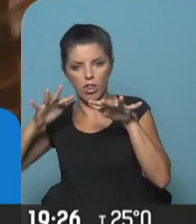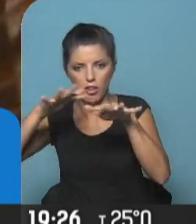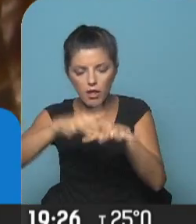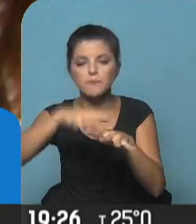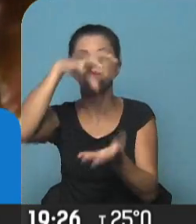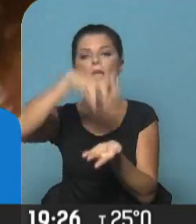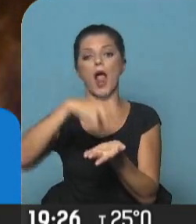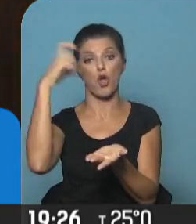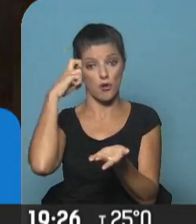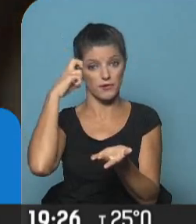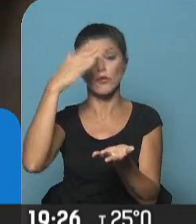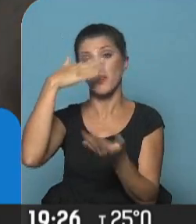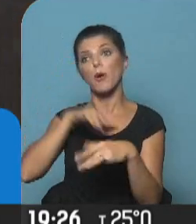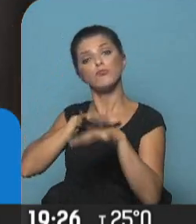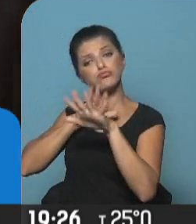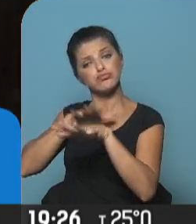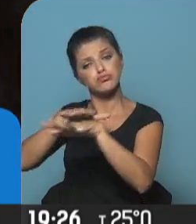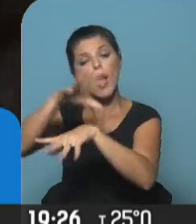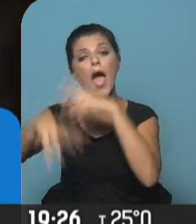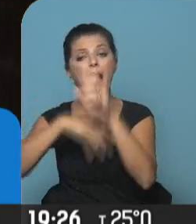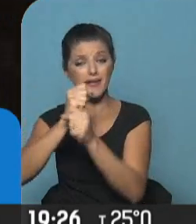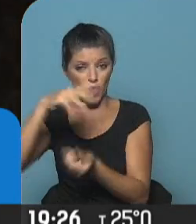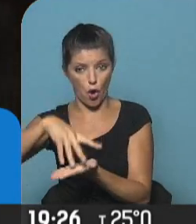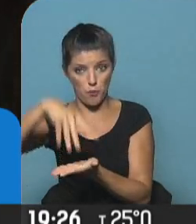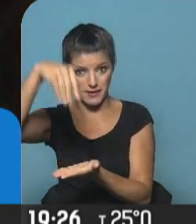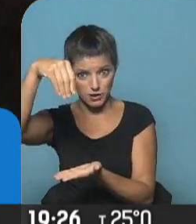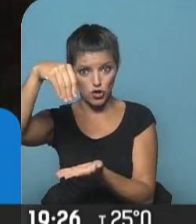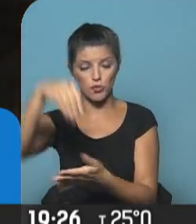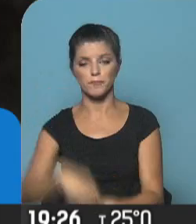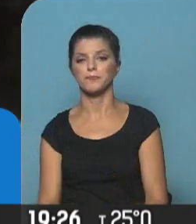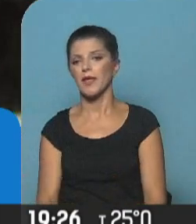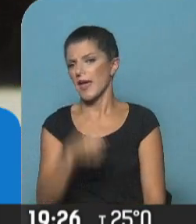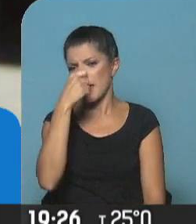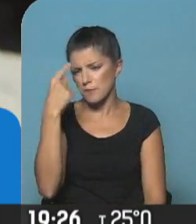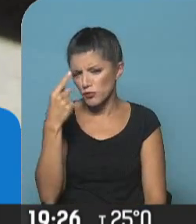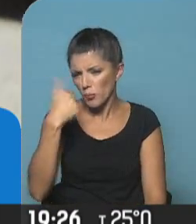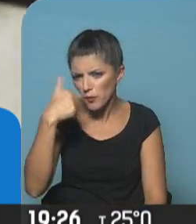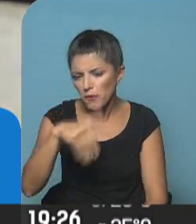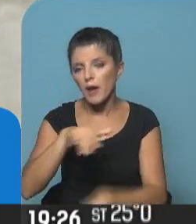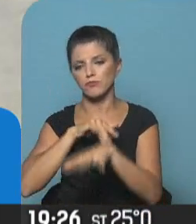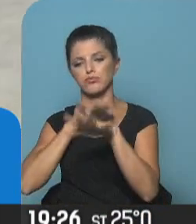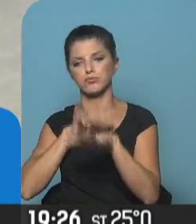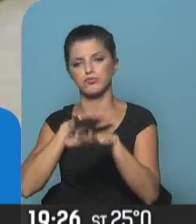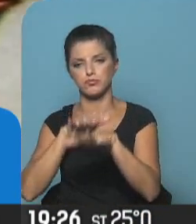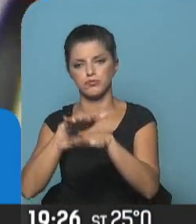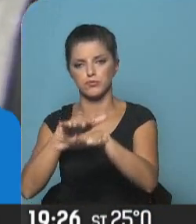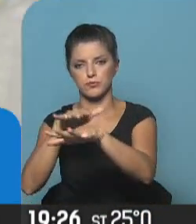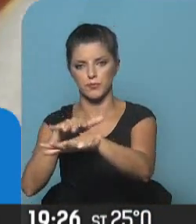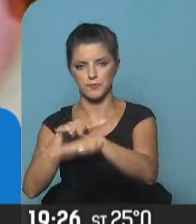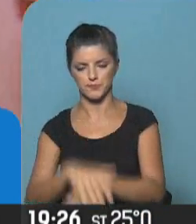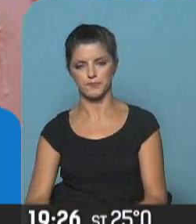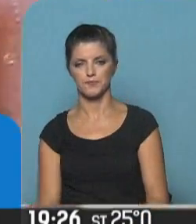al centro de la ciudad de Buenos Aires, rumbo al obelisco. En minutos más, la caravana que comenzará hasta allí en contra de las tarifas, de la suba de las tarifas.